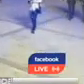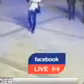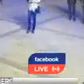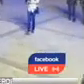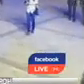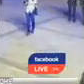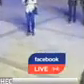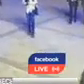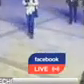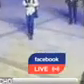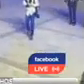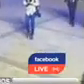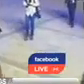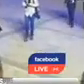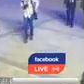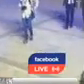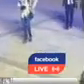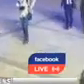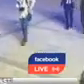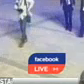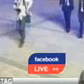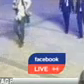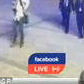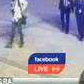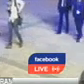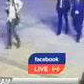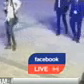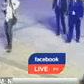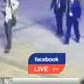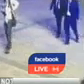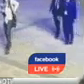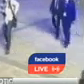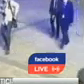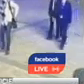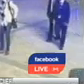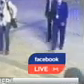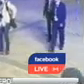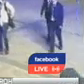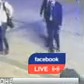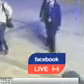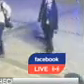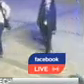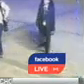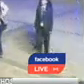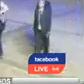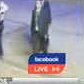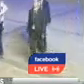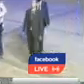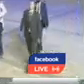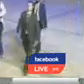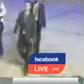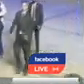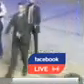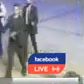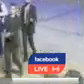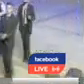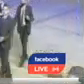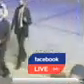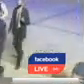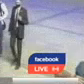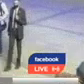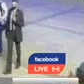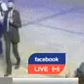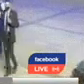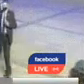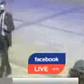y en la graduación de 136 alumnos de la Academia Nacional de Seguridad Pública. Además, presidió la ceremonia